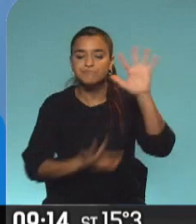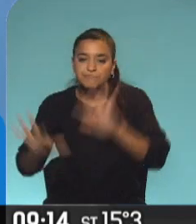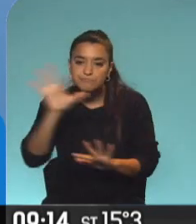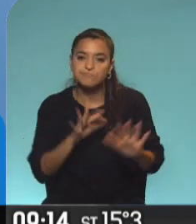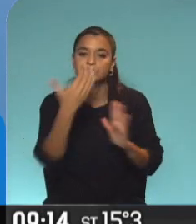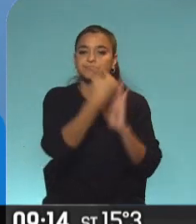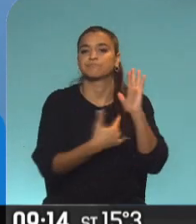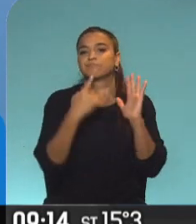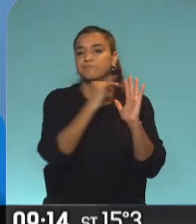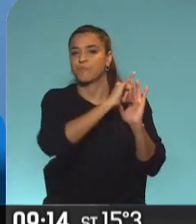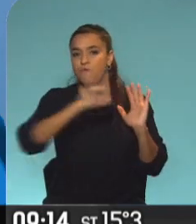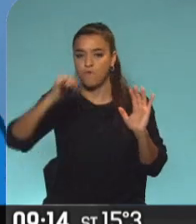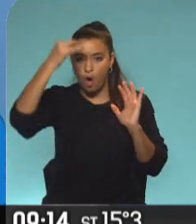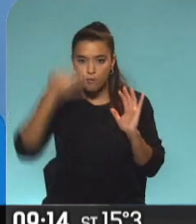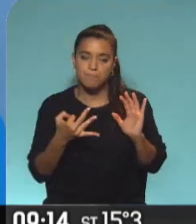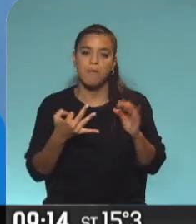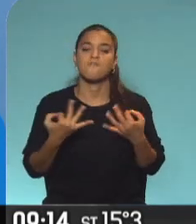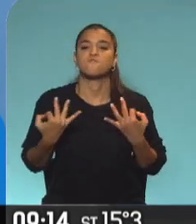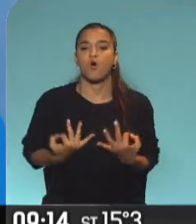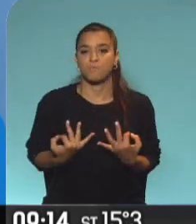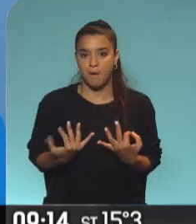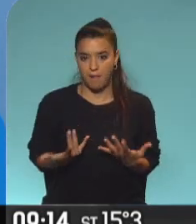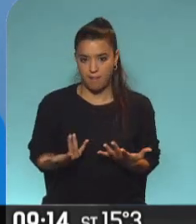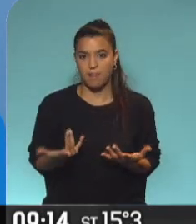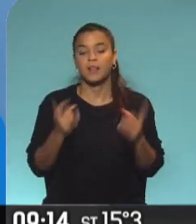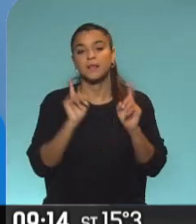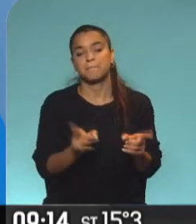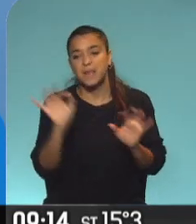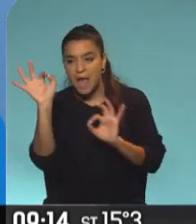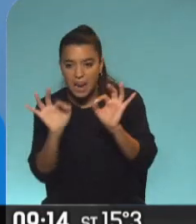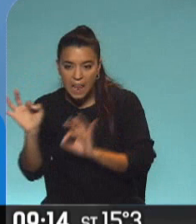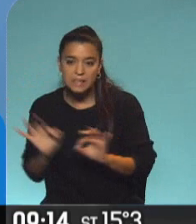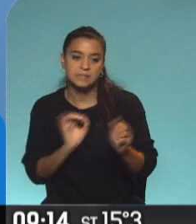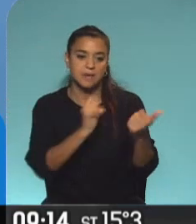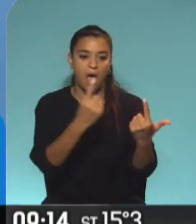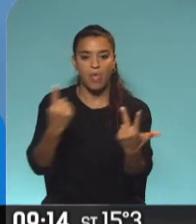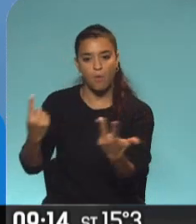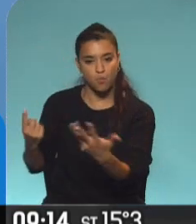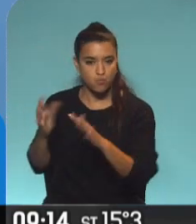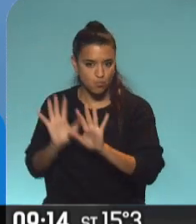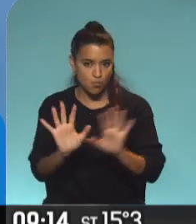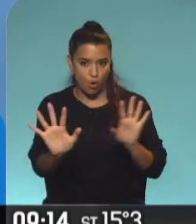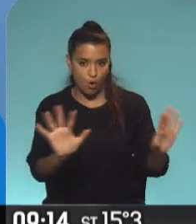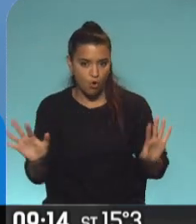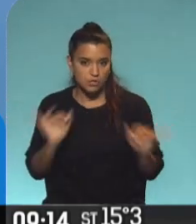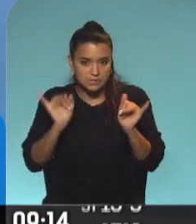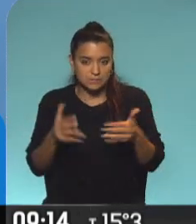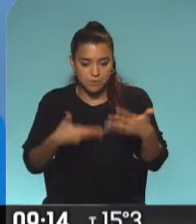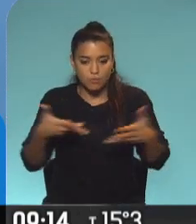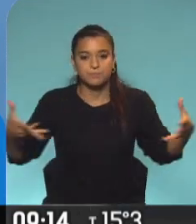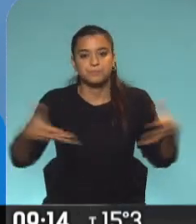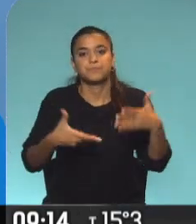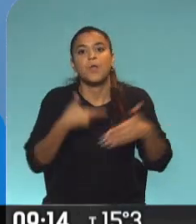sala que se informe formalmente, además del análisis, por supuesto, de cada uno de los indicadores y de la evolución de